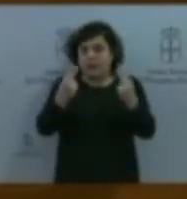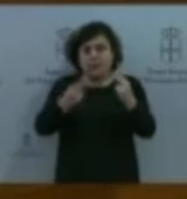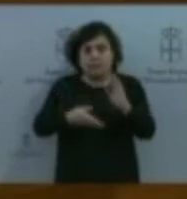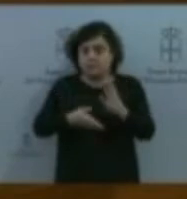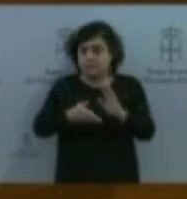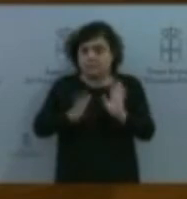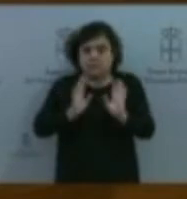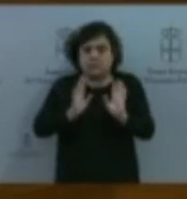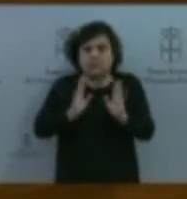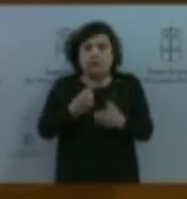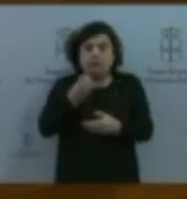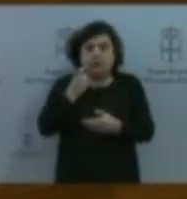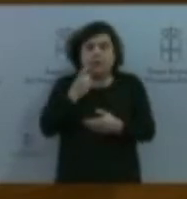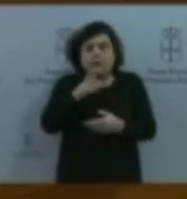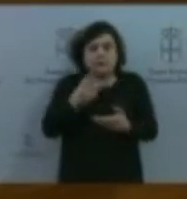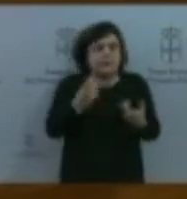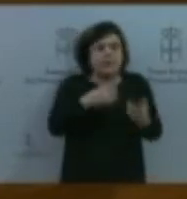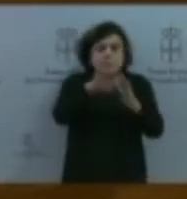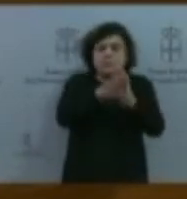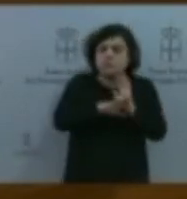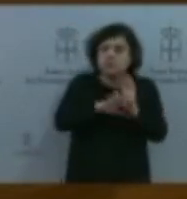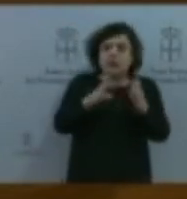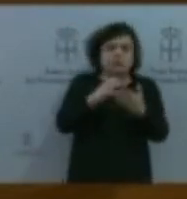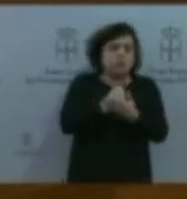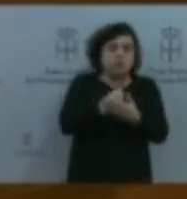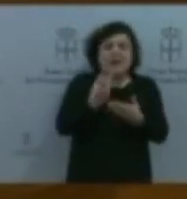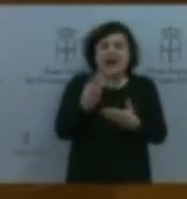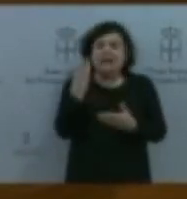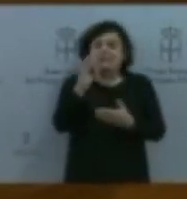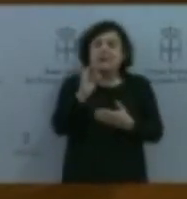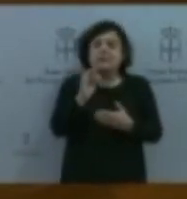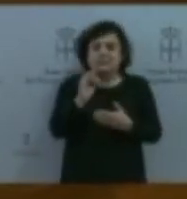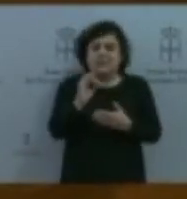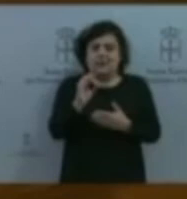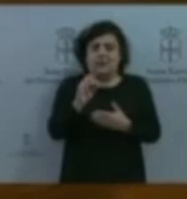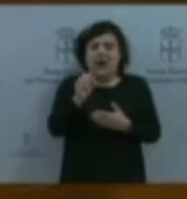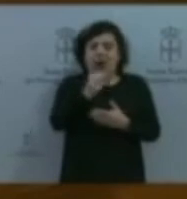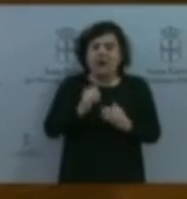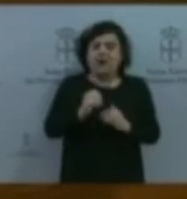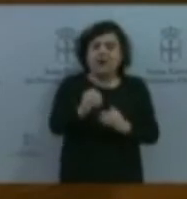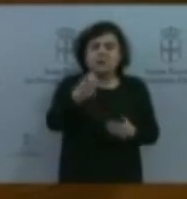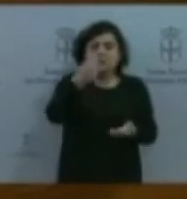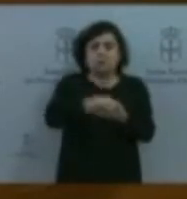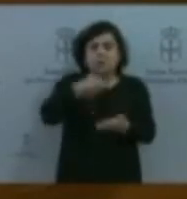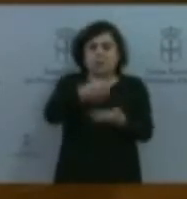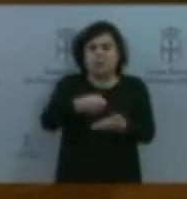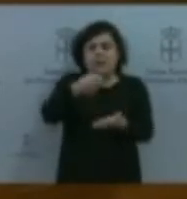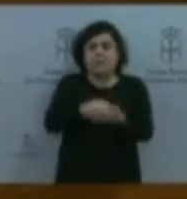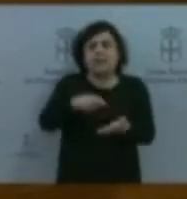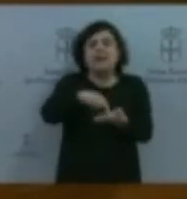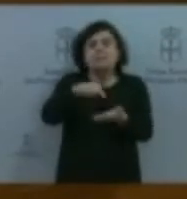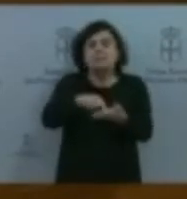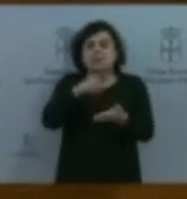años condenados al pago de un peaje que es injusto, que es ilegal, que es el más caro de España, que además se amplió